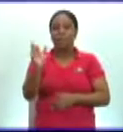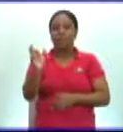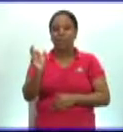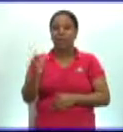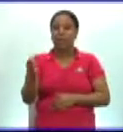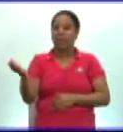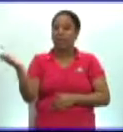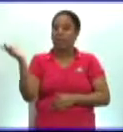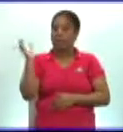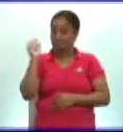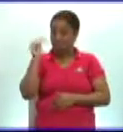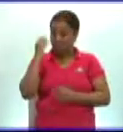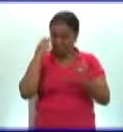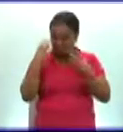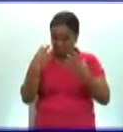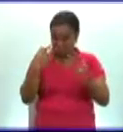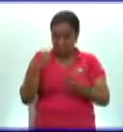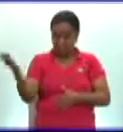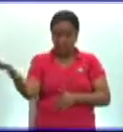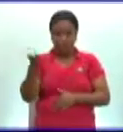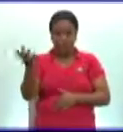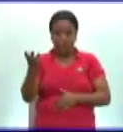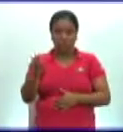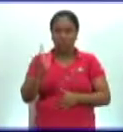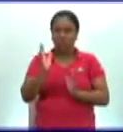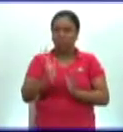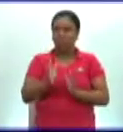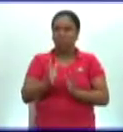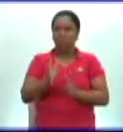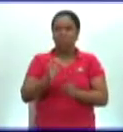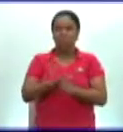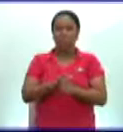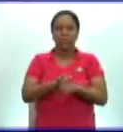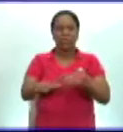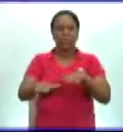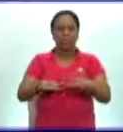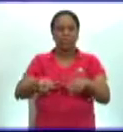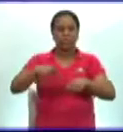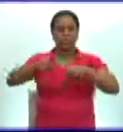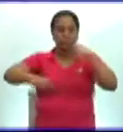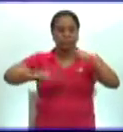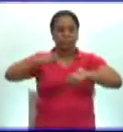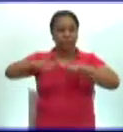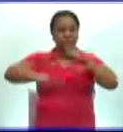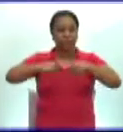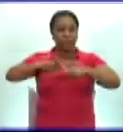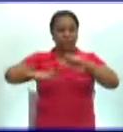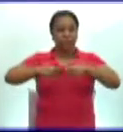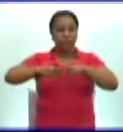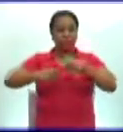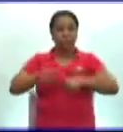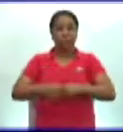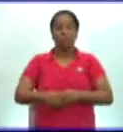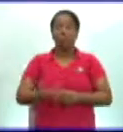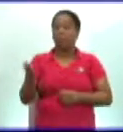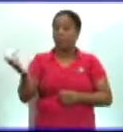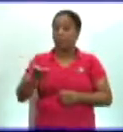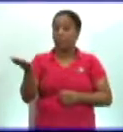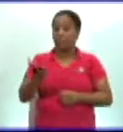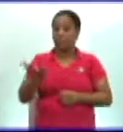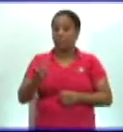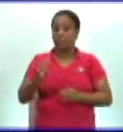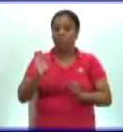velocidad constante. Comienza a moverse el ciclista con una velocidad constante. ¿Cómo será la